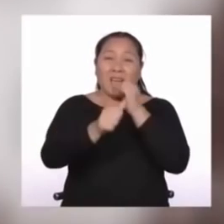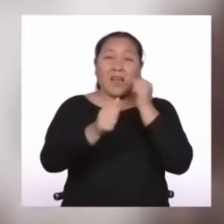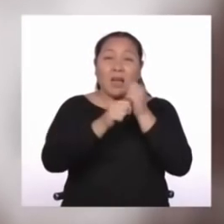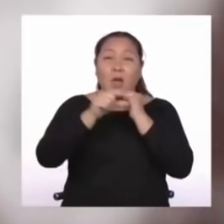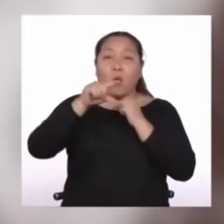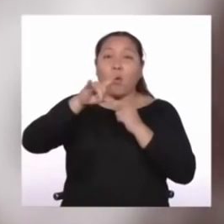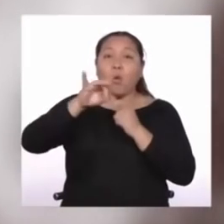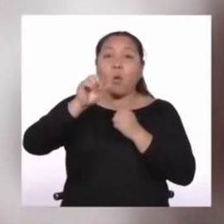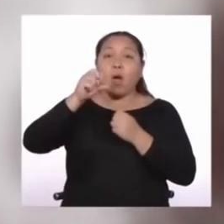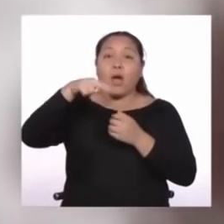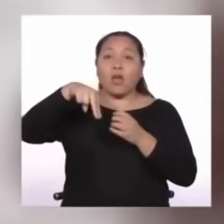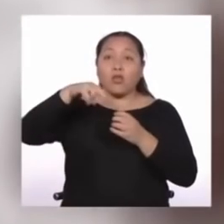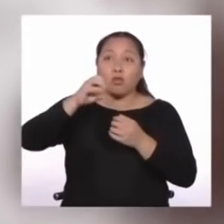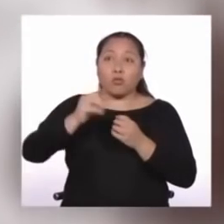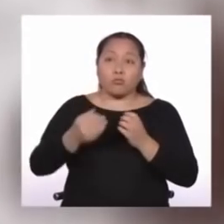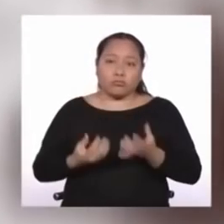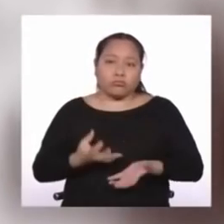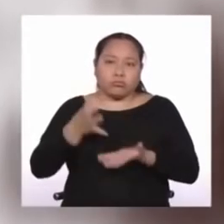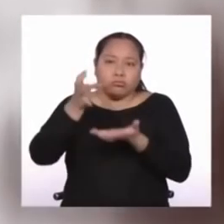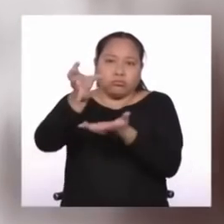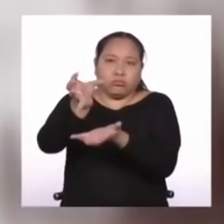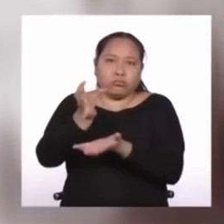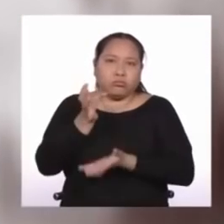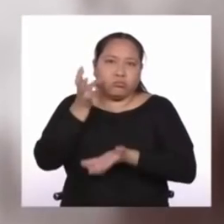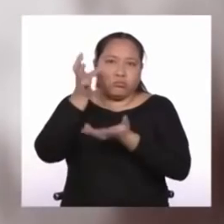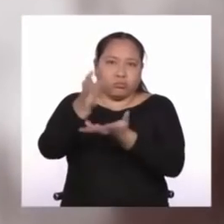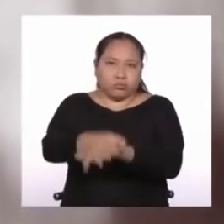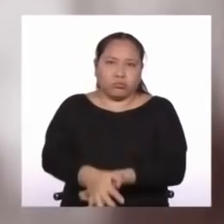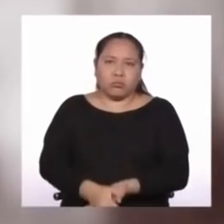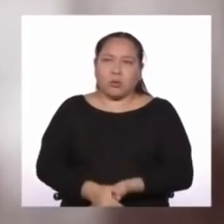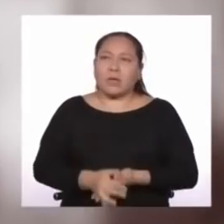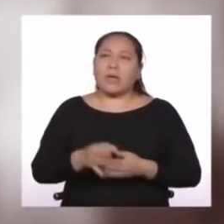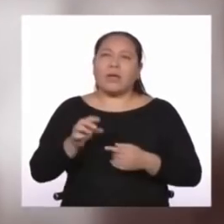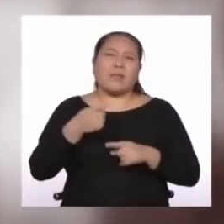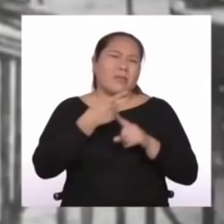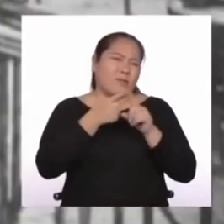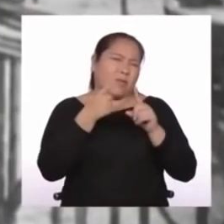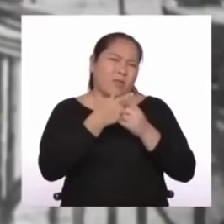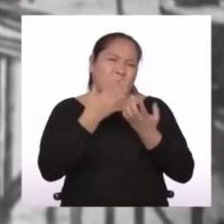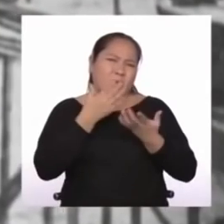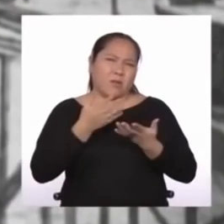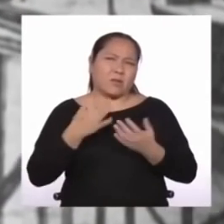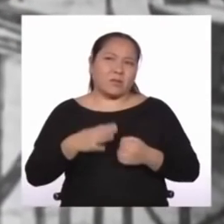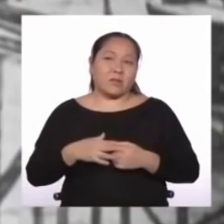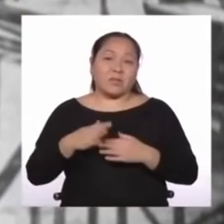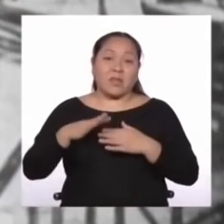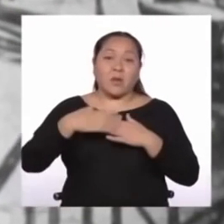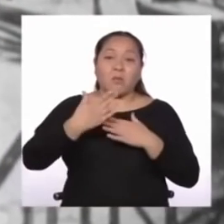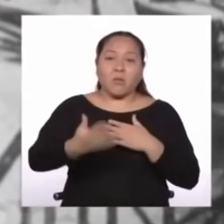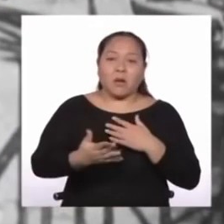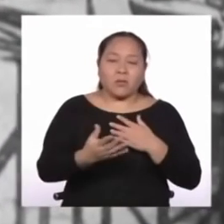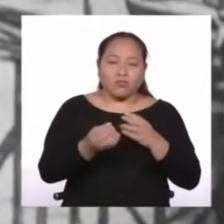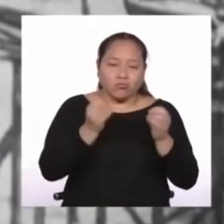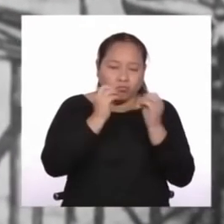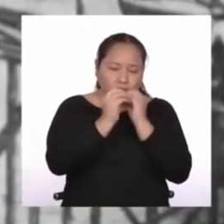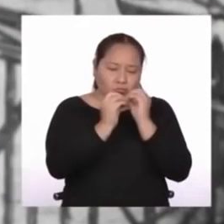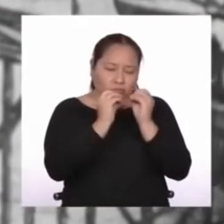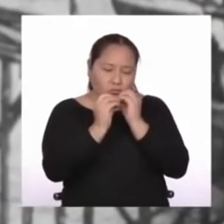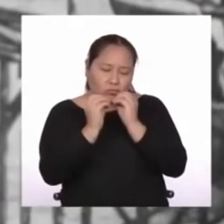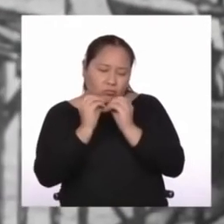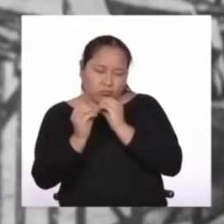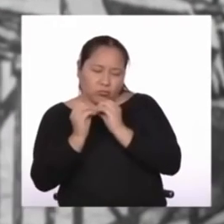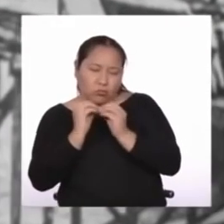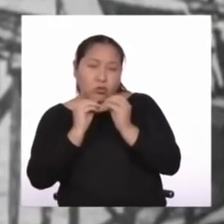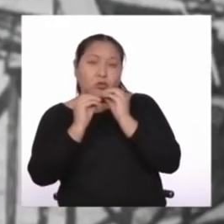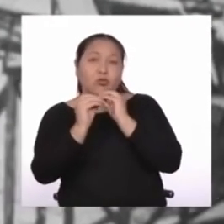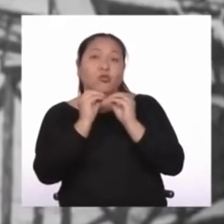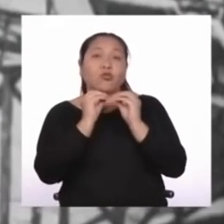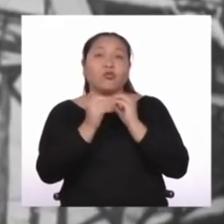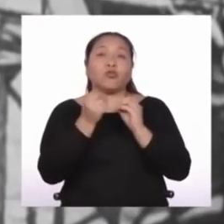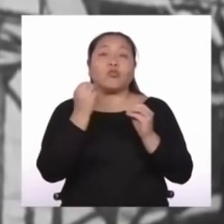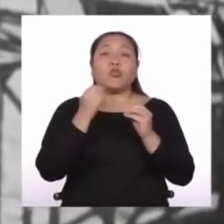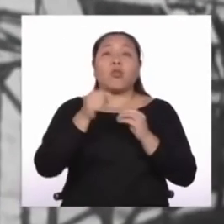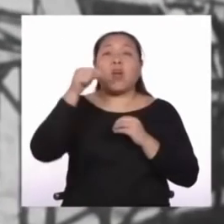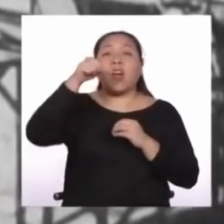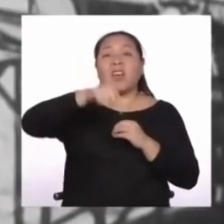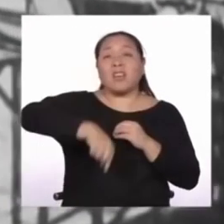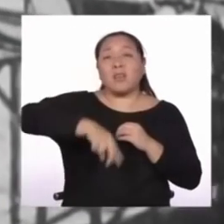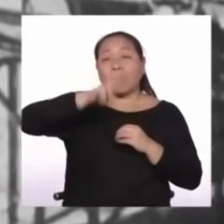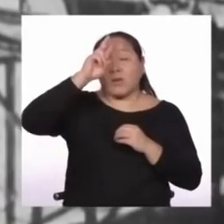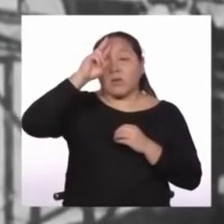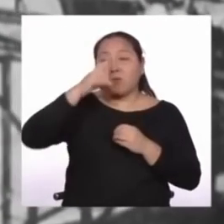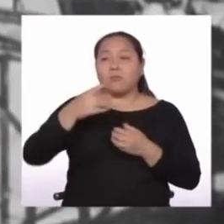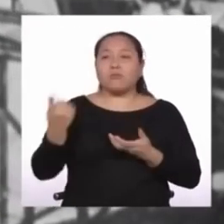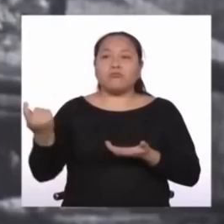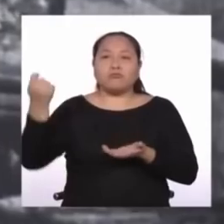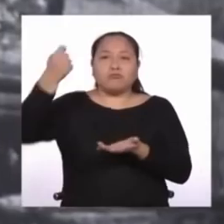y otros beneficios. Lo que siguió fue una etapa de recuperación. Empezaron a llegar inversiones